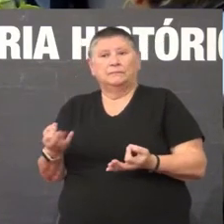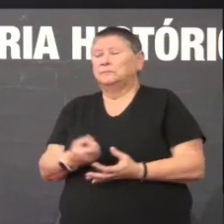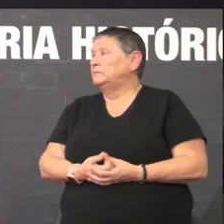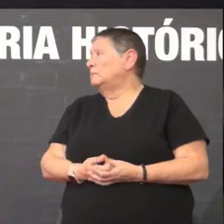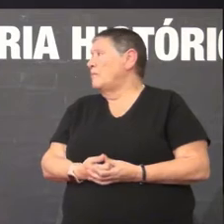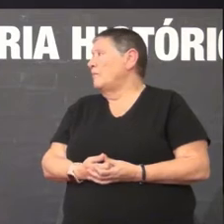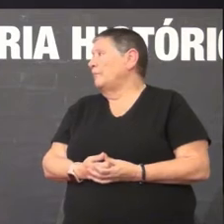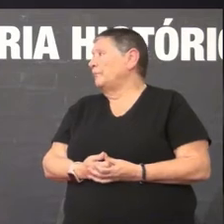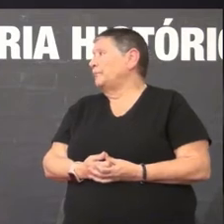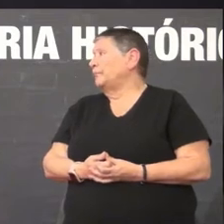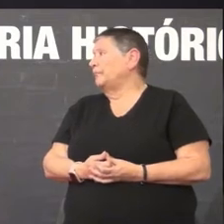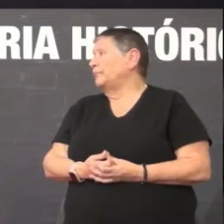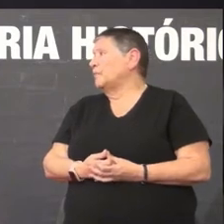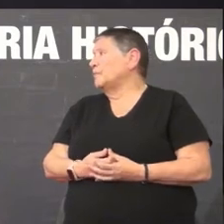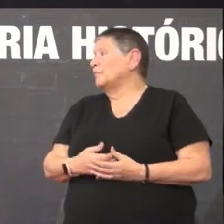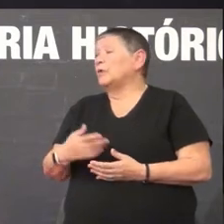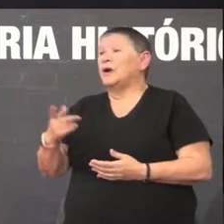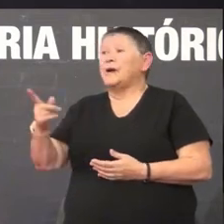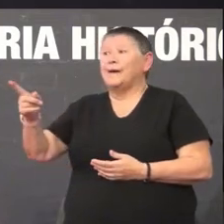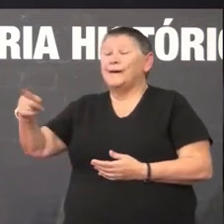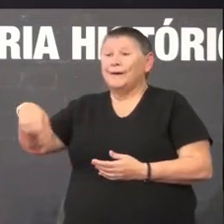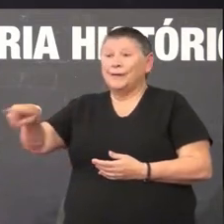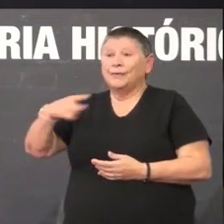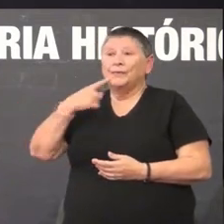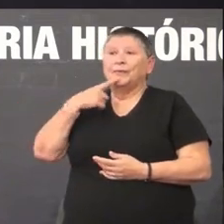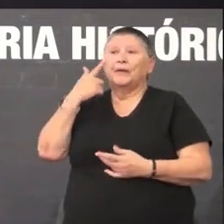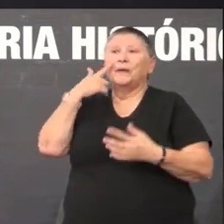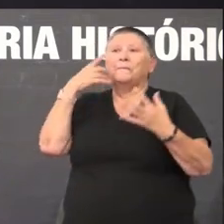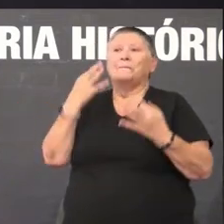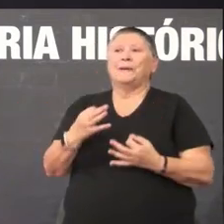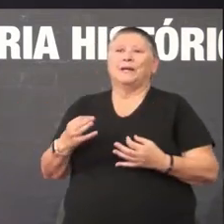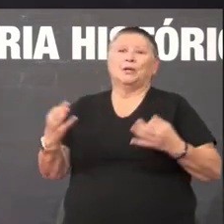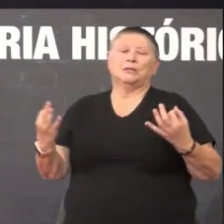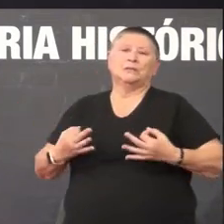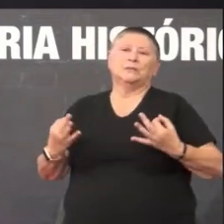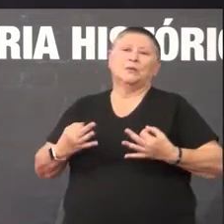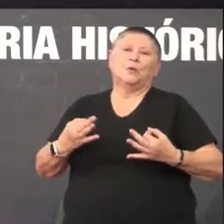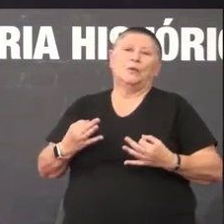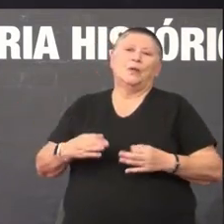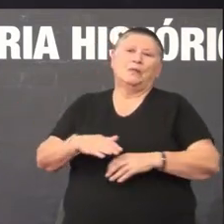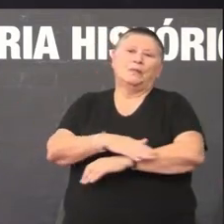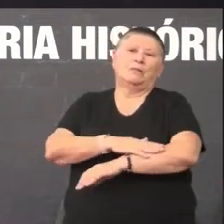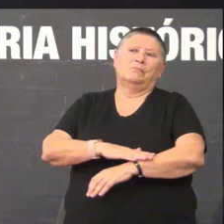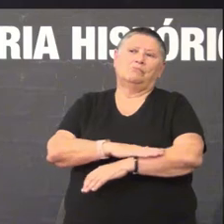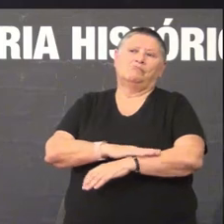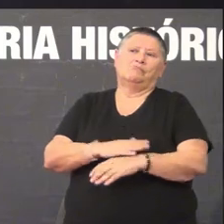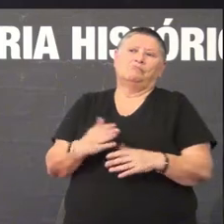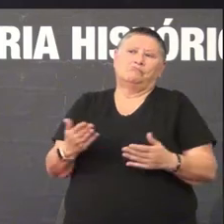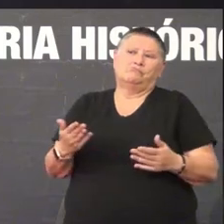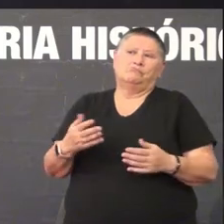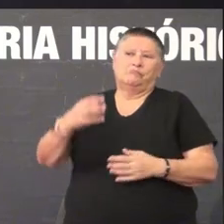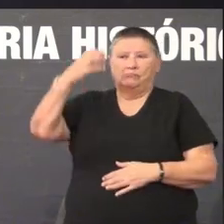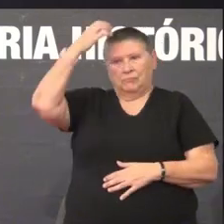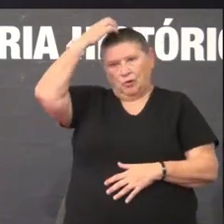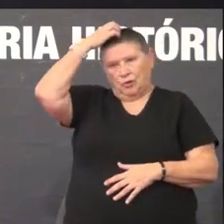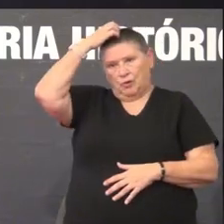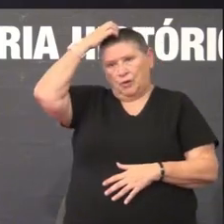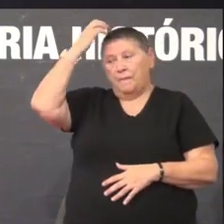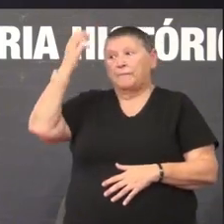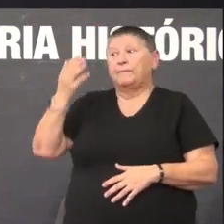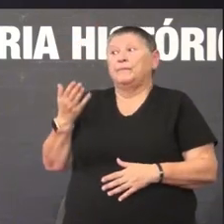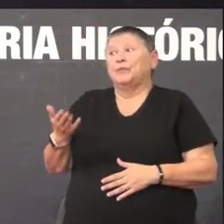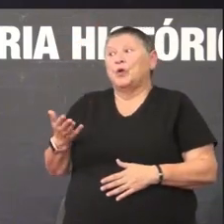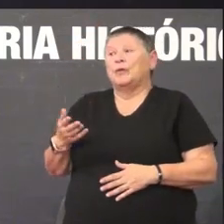Bueno, según ellos, estaba en peligro la seguridad nacional. Estaba en peligro la monarquía. Y había